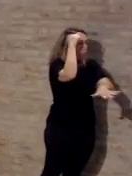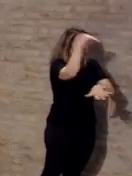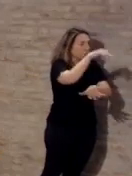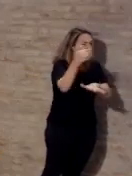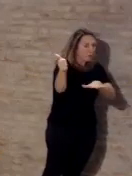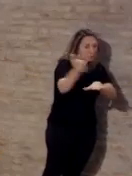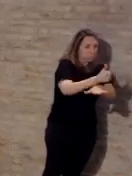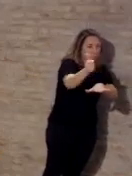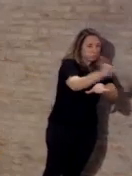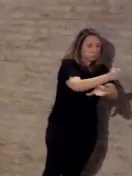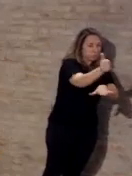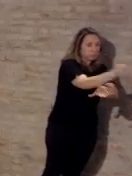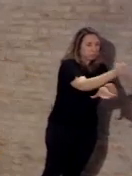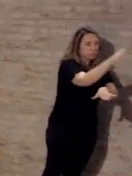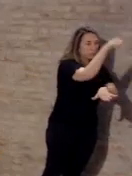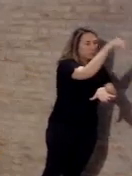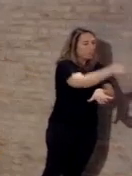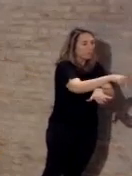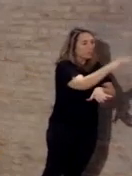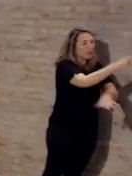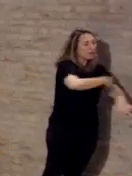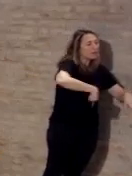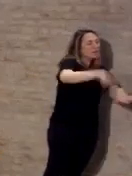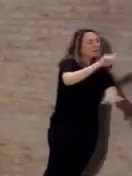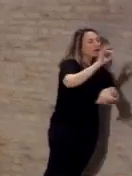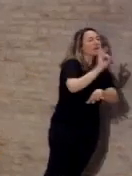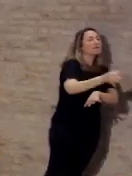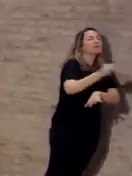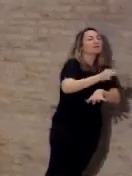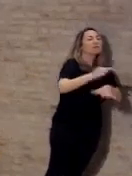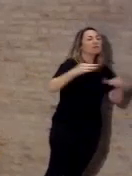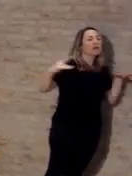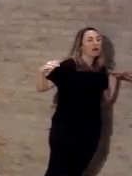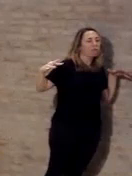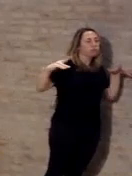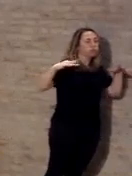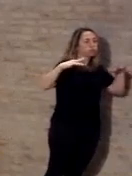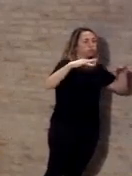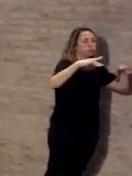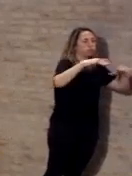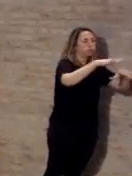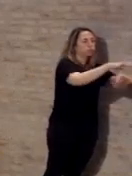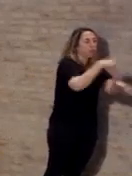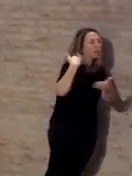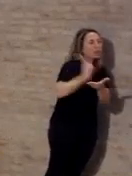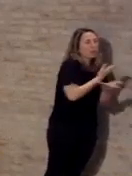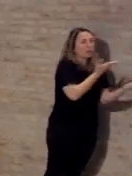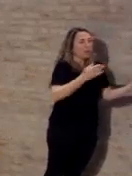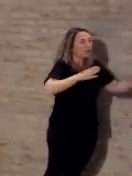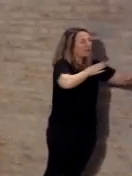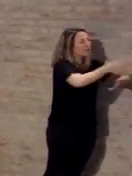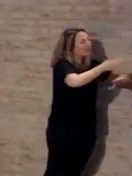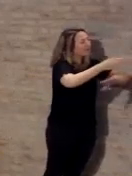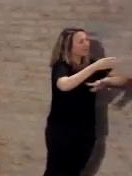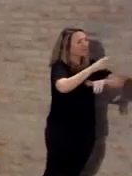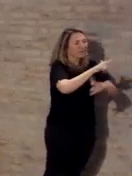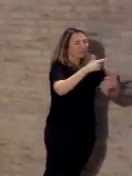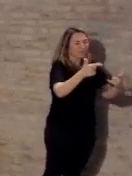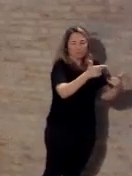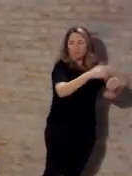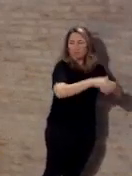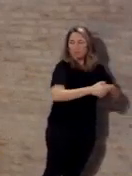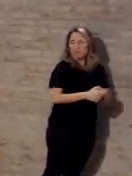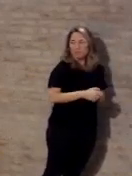marzo sabemos que se piensan de maneras muy extensas que eso tampoco se piensa en la accesibilidad en las marchas la accesibilidad en las